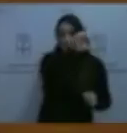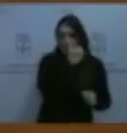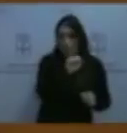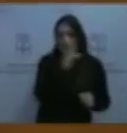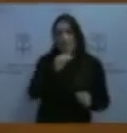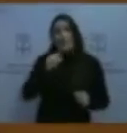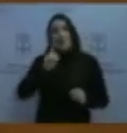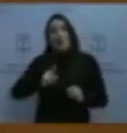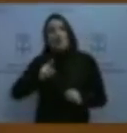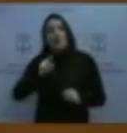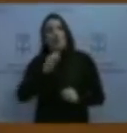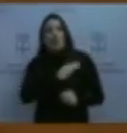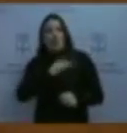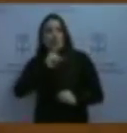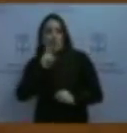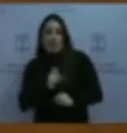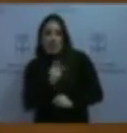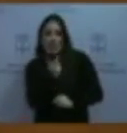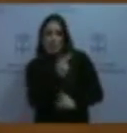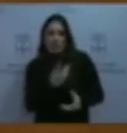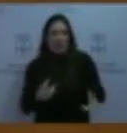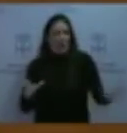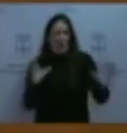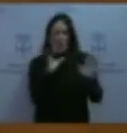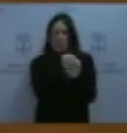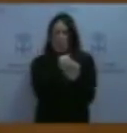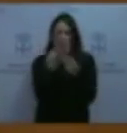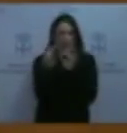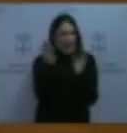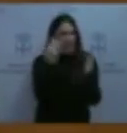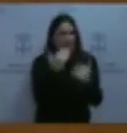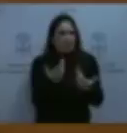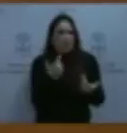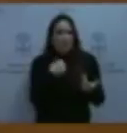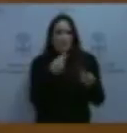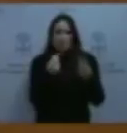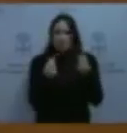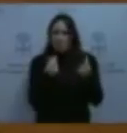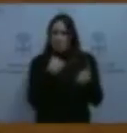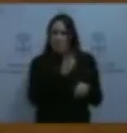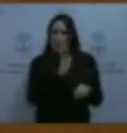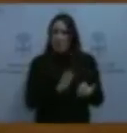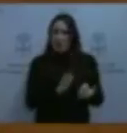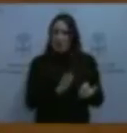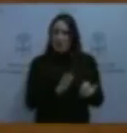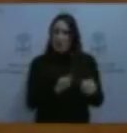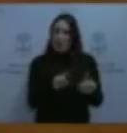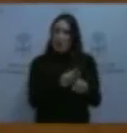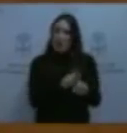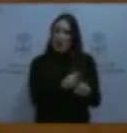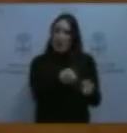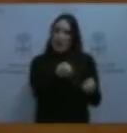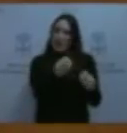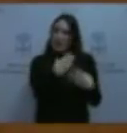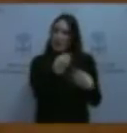Fundación, tan confusas y tan imprecisas que a nosotros solo nos indica esto, que se está omitiendo intencionadamente